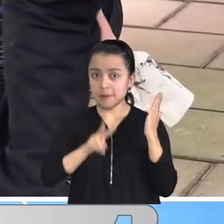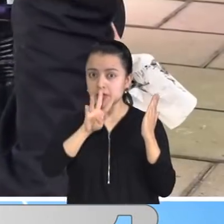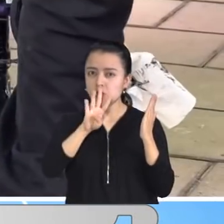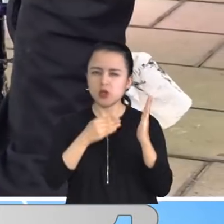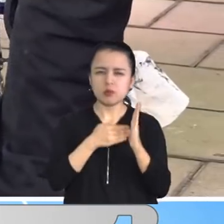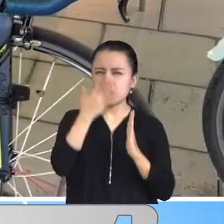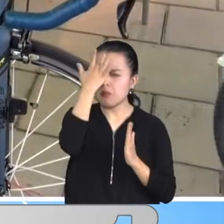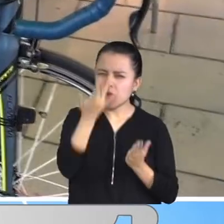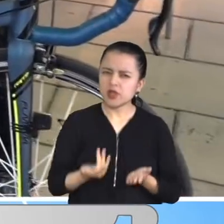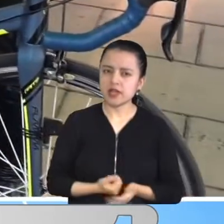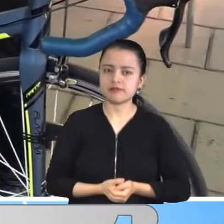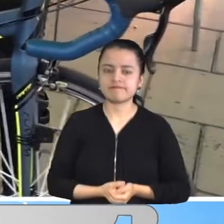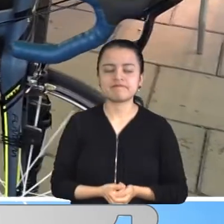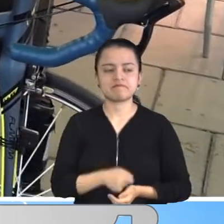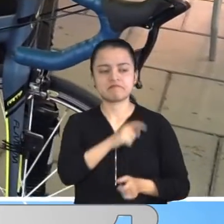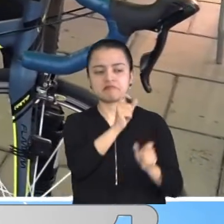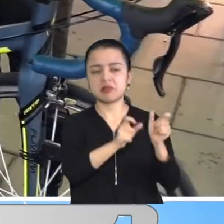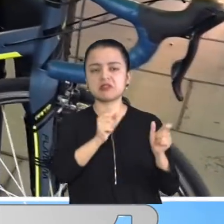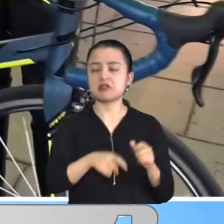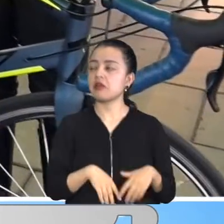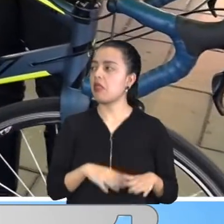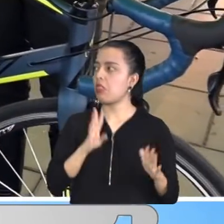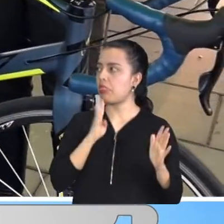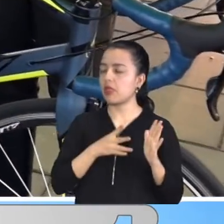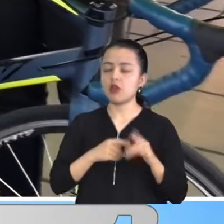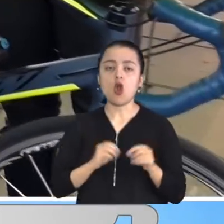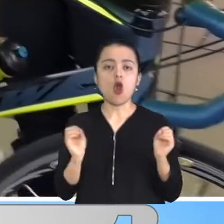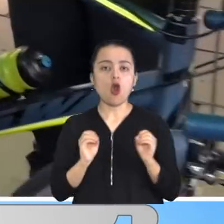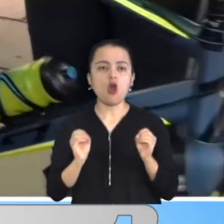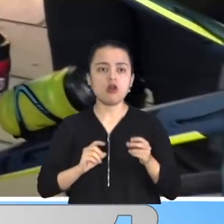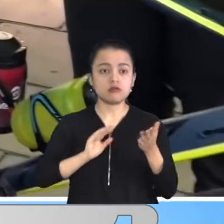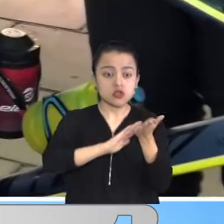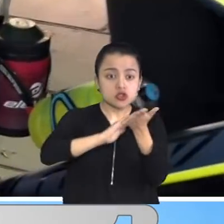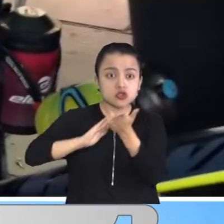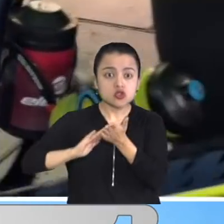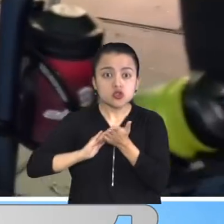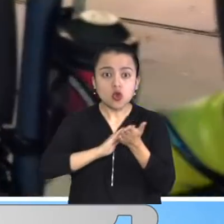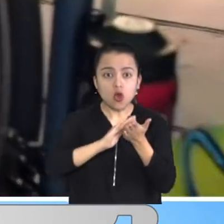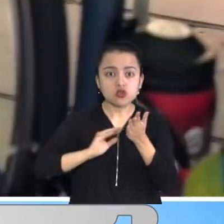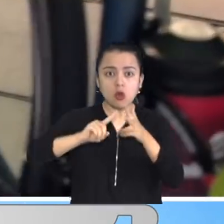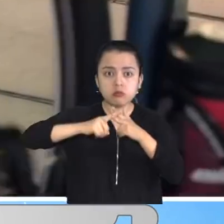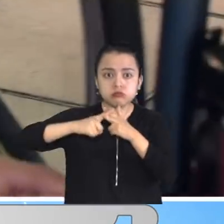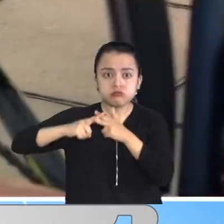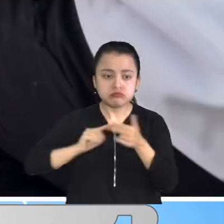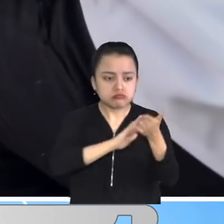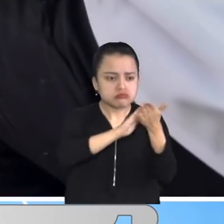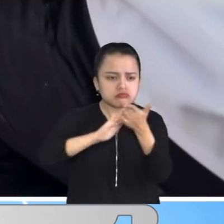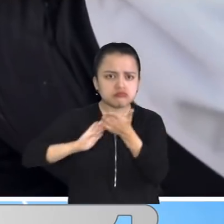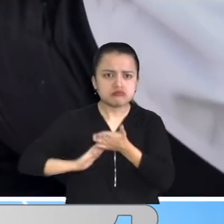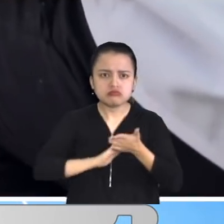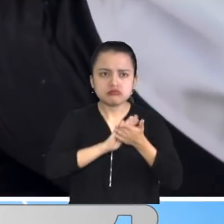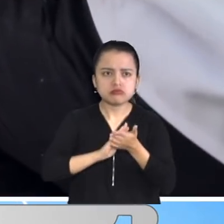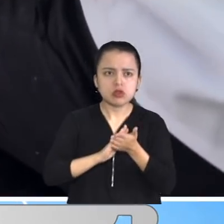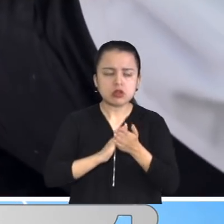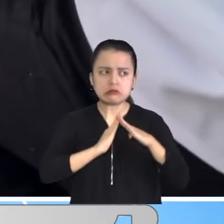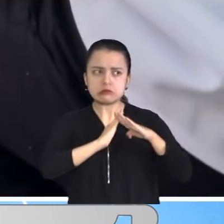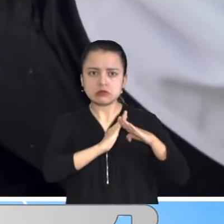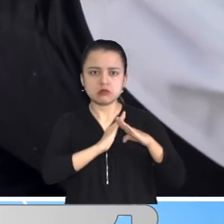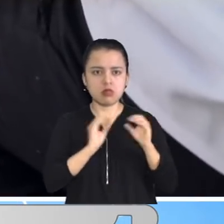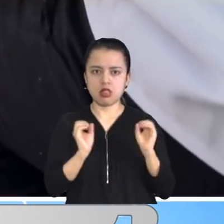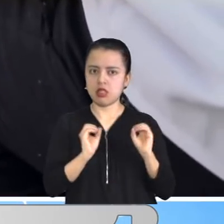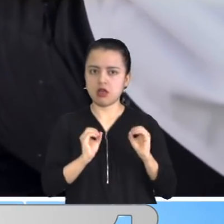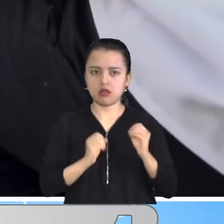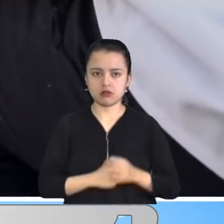sido porque los biciusuarios no hacen mantenimiento a sus bicicletas. Dice la policía que en este caso en su mayoría no